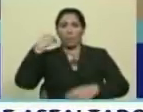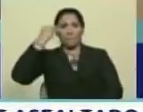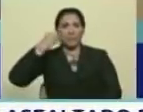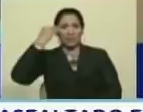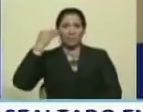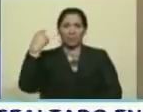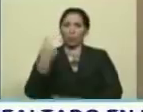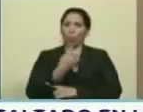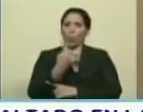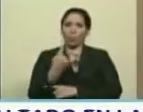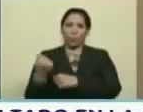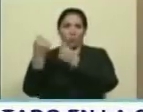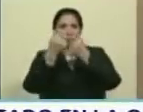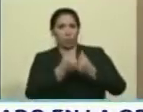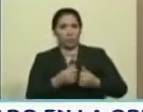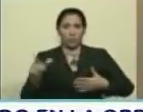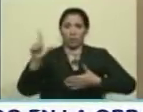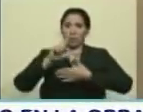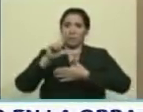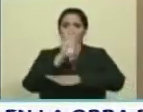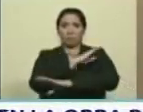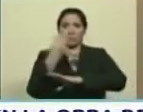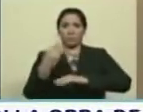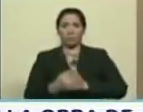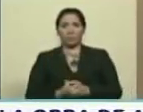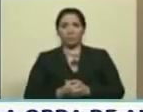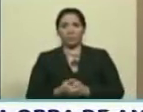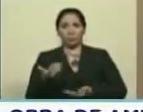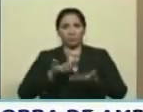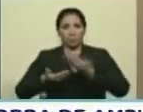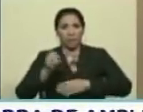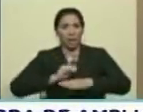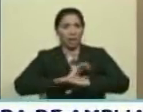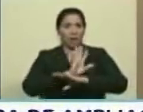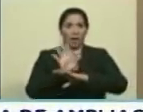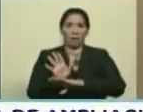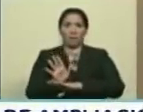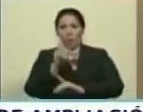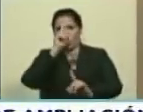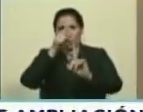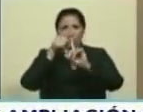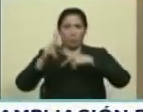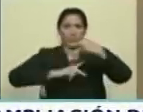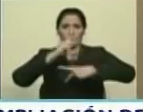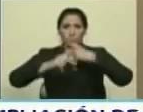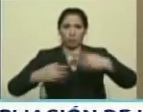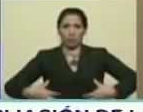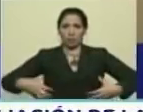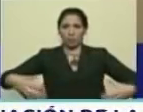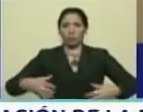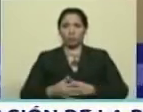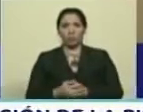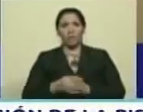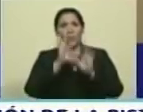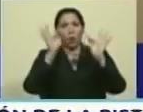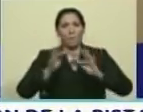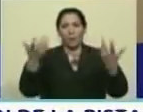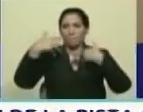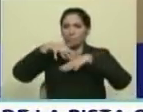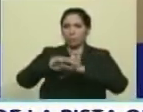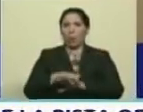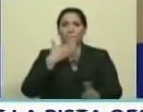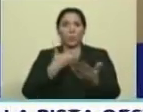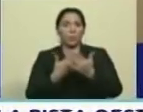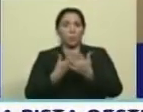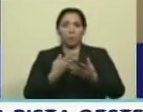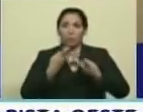único económico en América Latina y el Caribe a través del ALBA con el objetivo de producir riquezas de manera mancomunada y sobre todo una